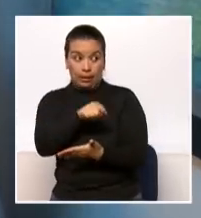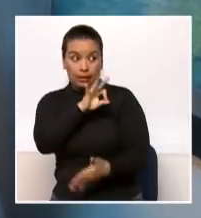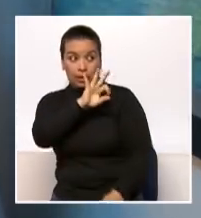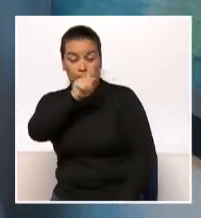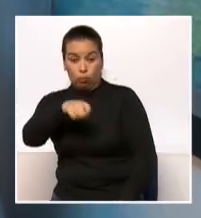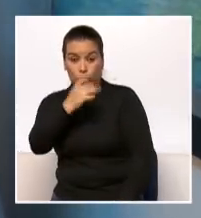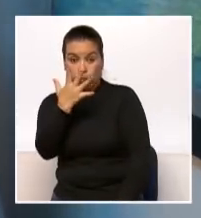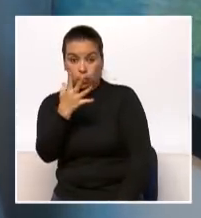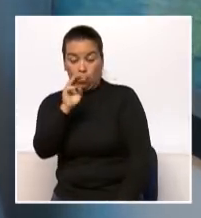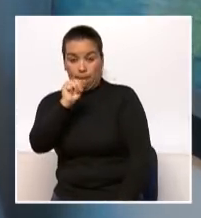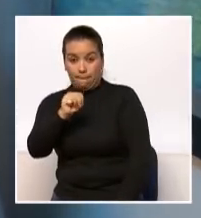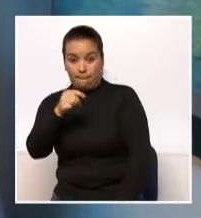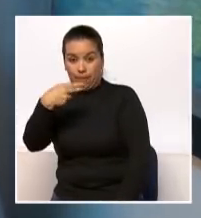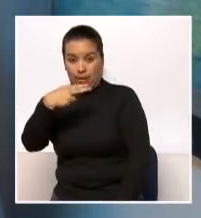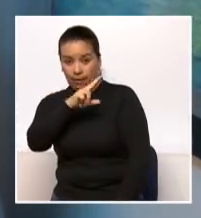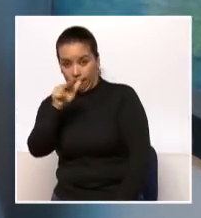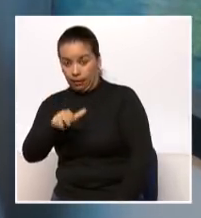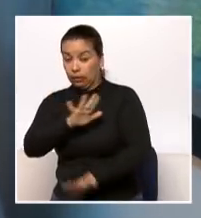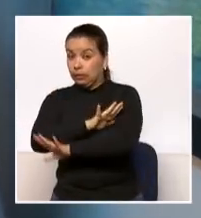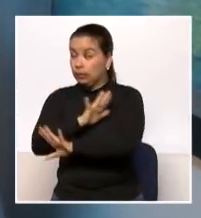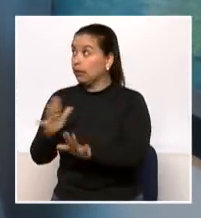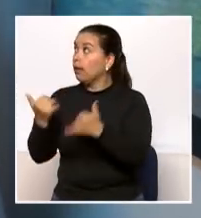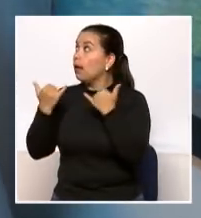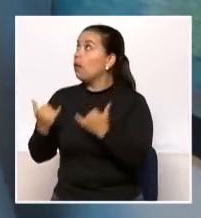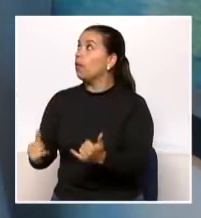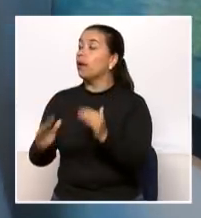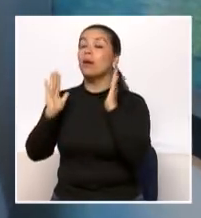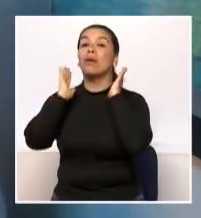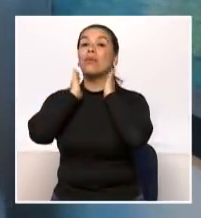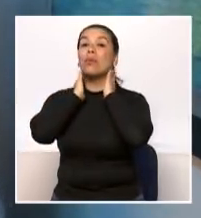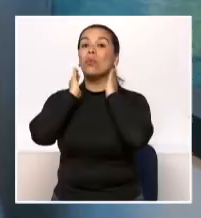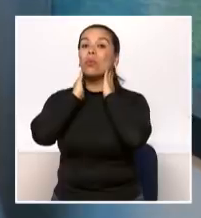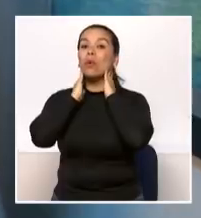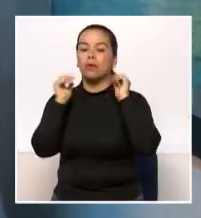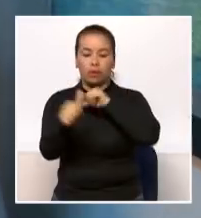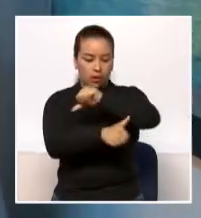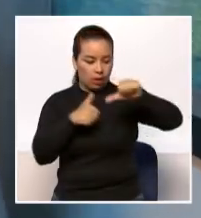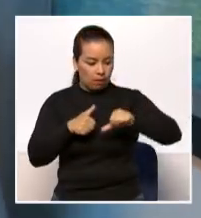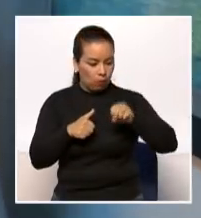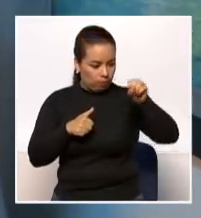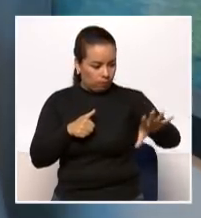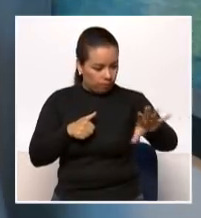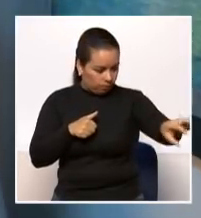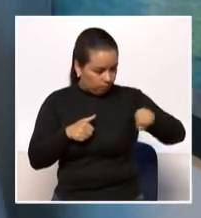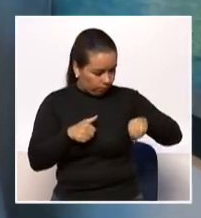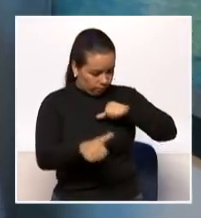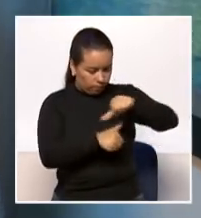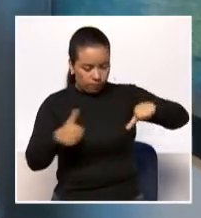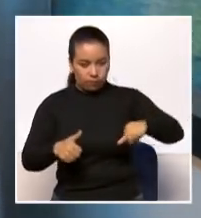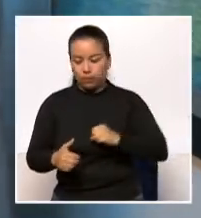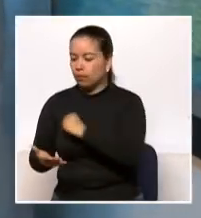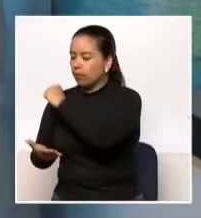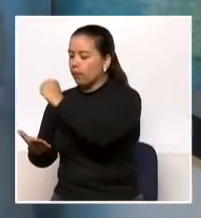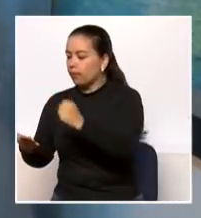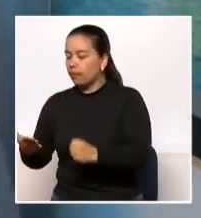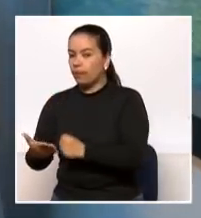MHz. Ahora yo tengo que ver el cuello. Y cambió de equipo. De transductor, sí. Con un transductor de alta frecuencia, ¿cierto?